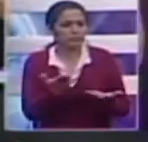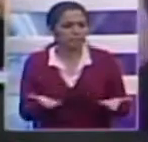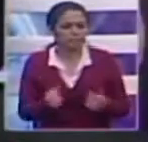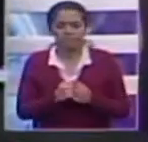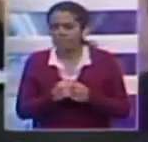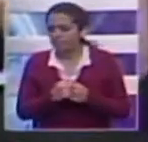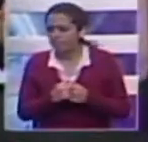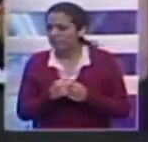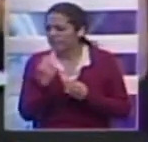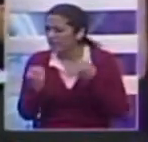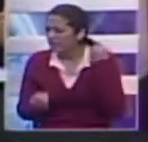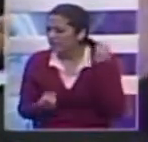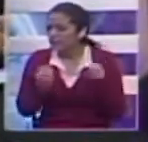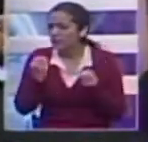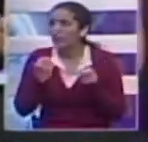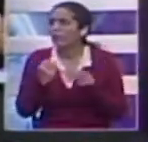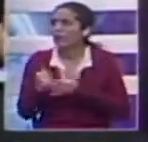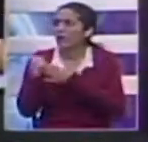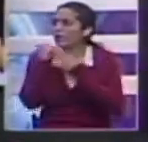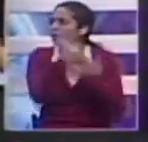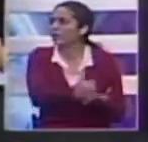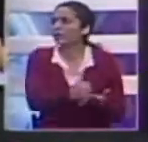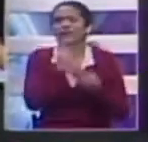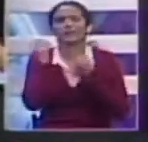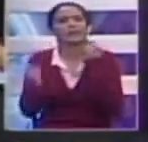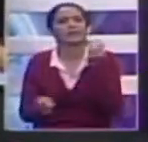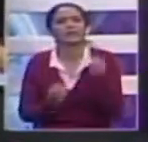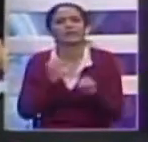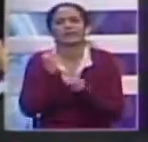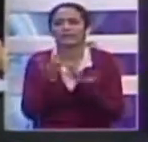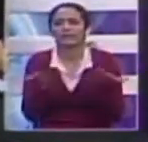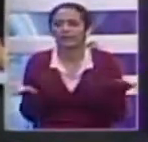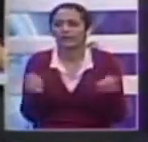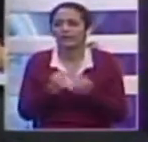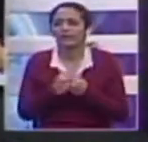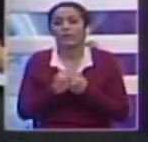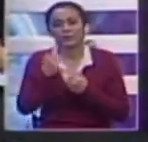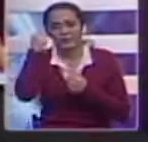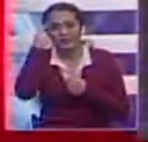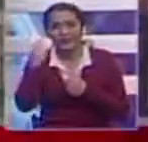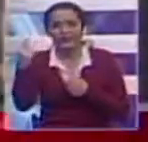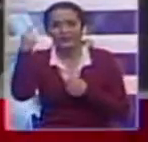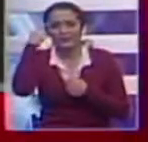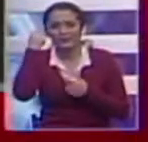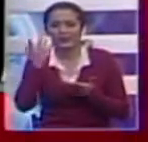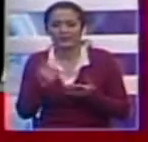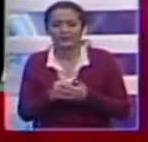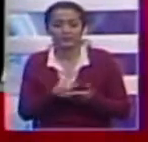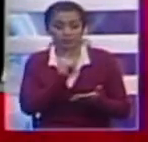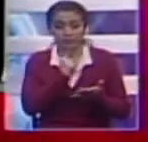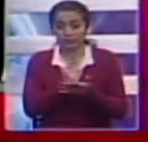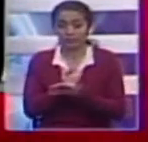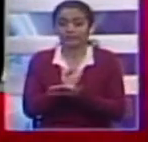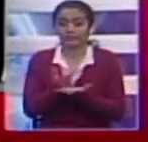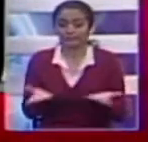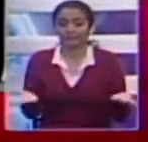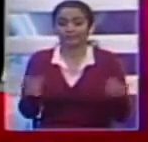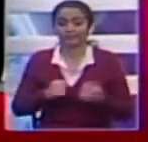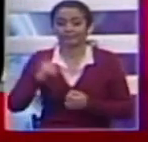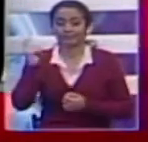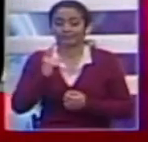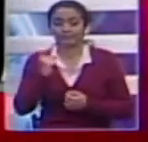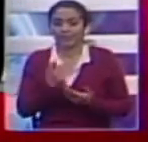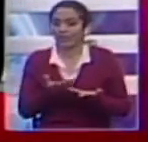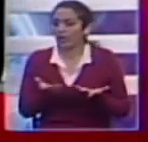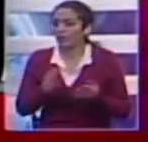que podamos pues recordarle en el día a día a las personas que todavía nos necesitan. Y algo que también es muy útil, pues, ¿no? Para cada persona, para que pueda